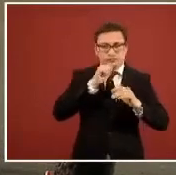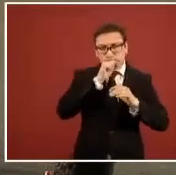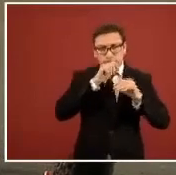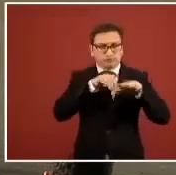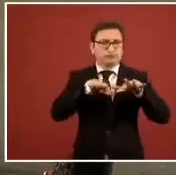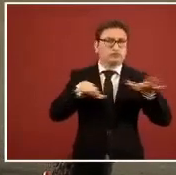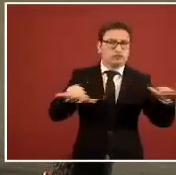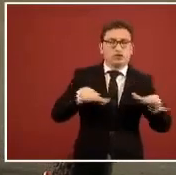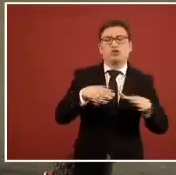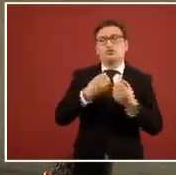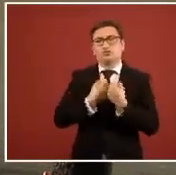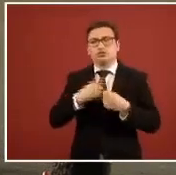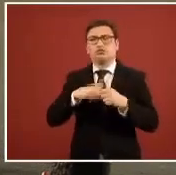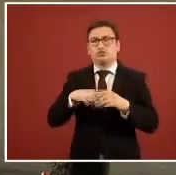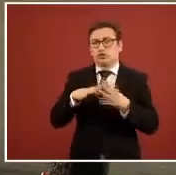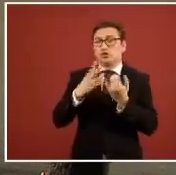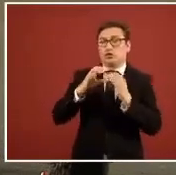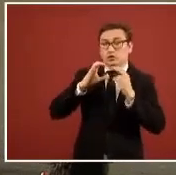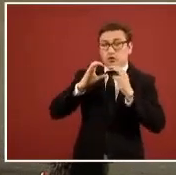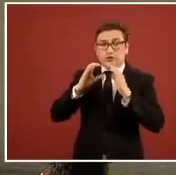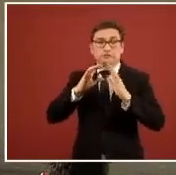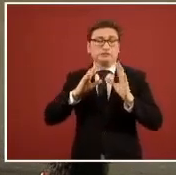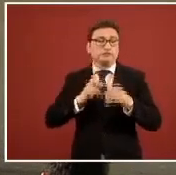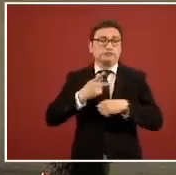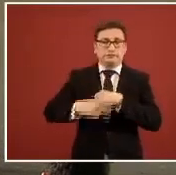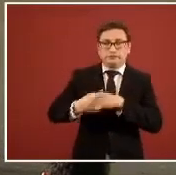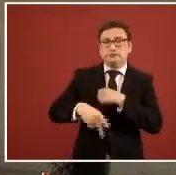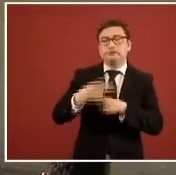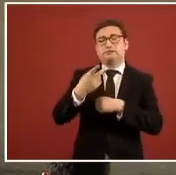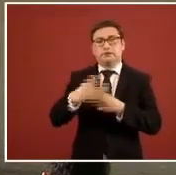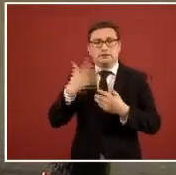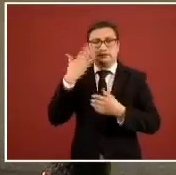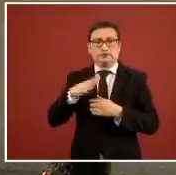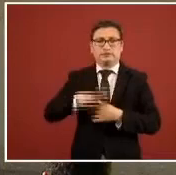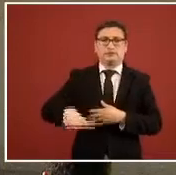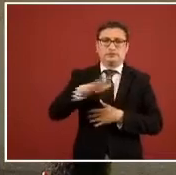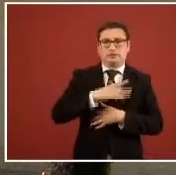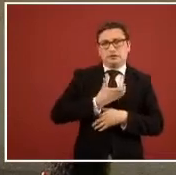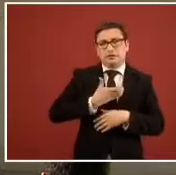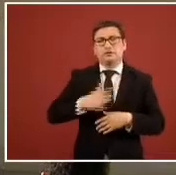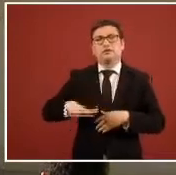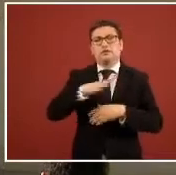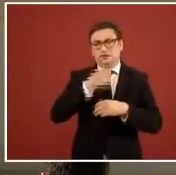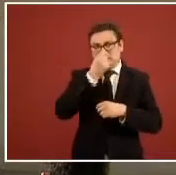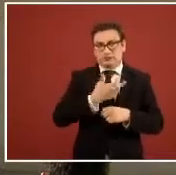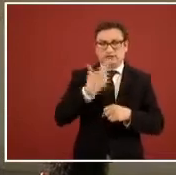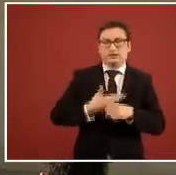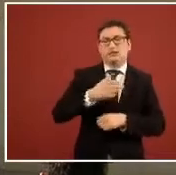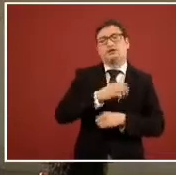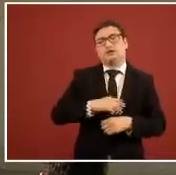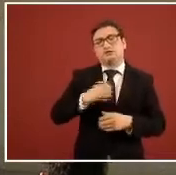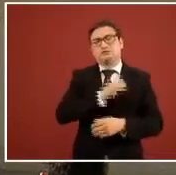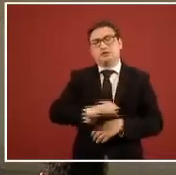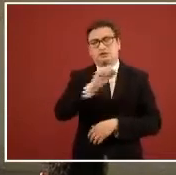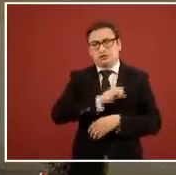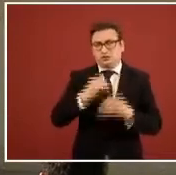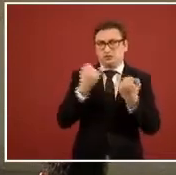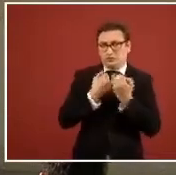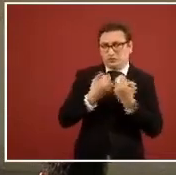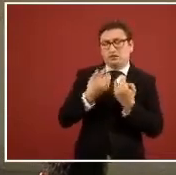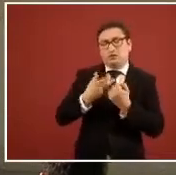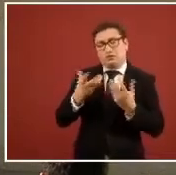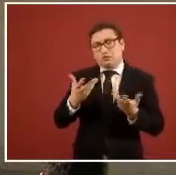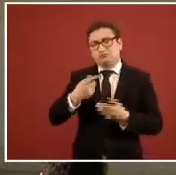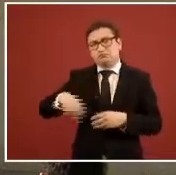social, de comunicación de riesgos, en Presidencia, en la Secretaría de Salud, en la propia Dirección General de Promoción de la